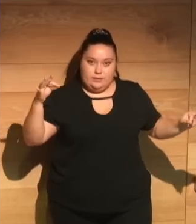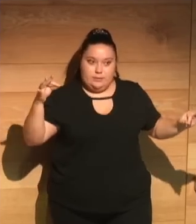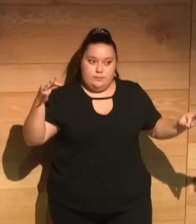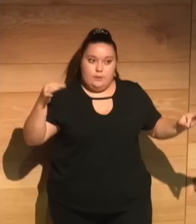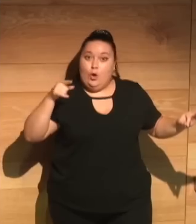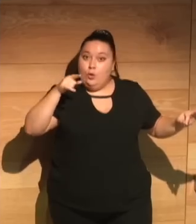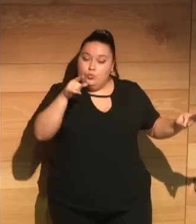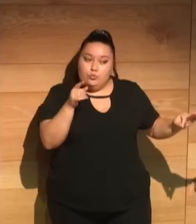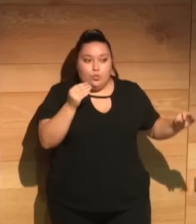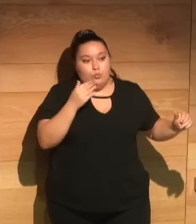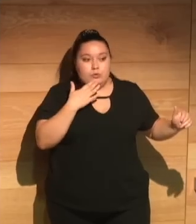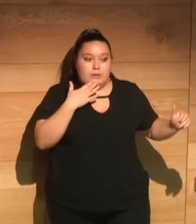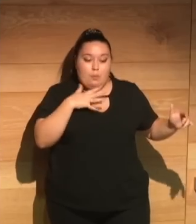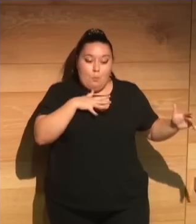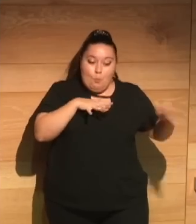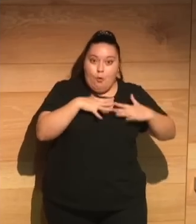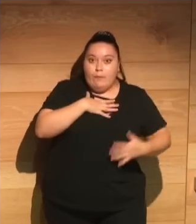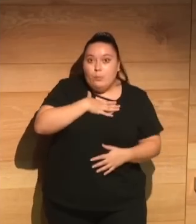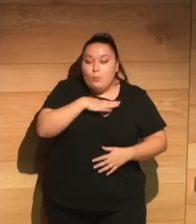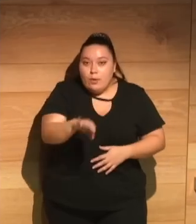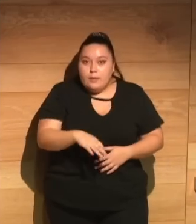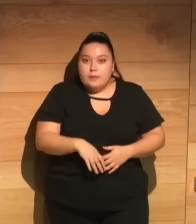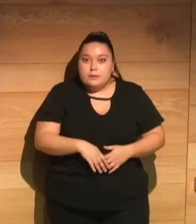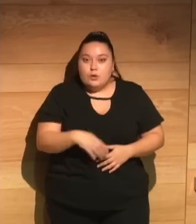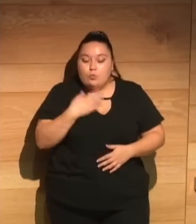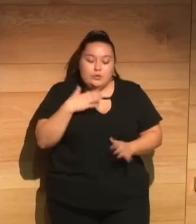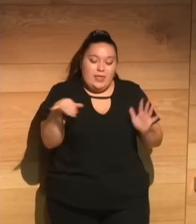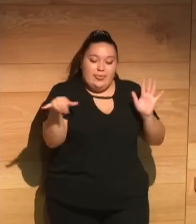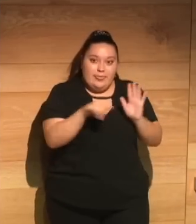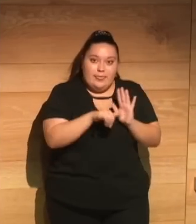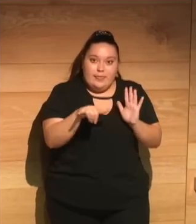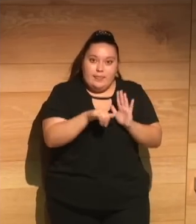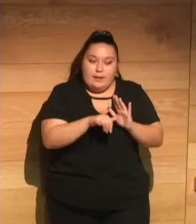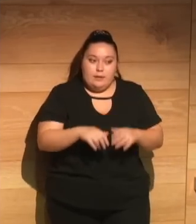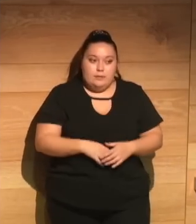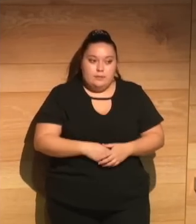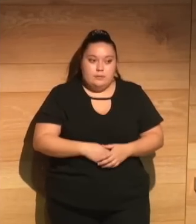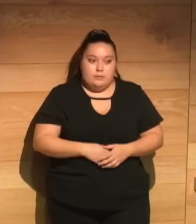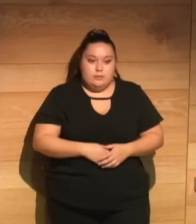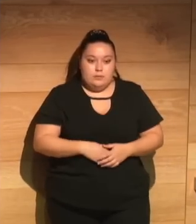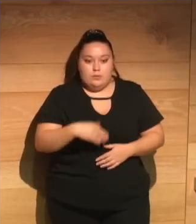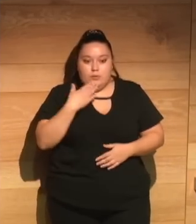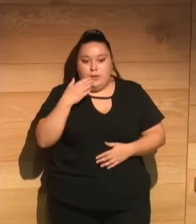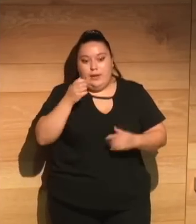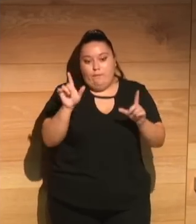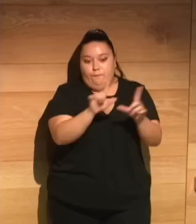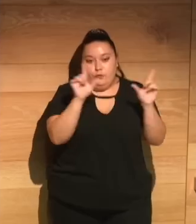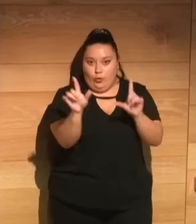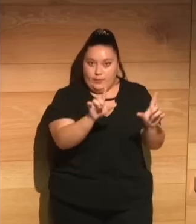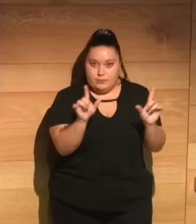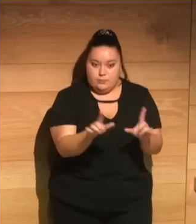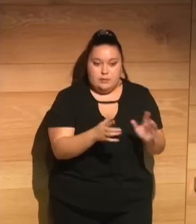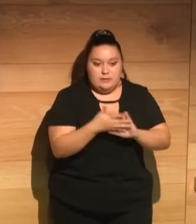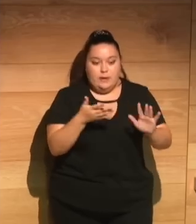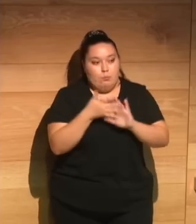tú puedas mover esas placas ya muy cerca de lo que va a ser el movimiento de los fotogramas. O sea, mecanizarlas a